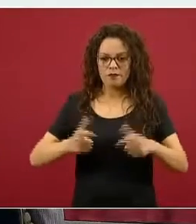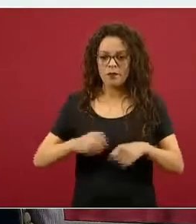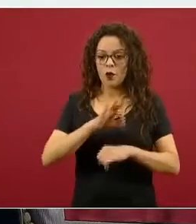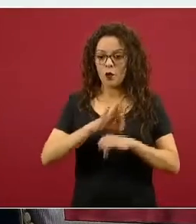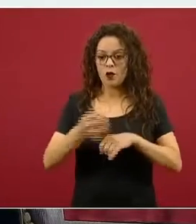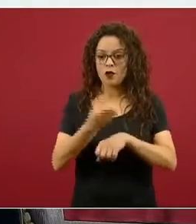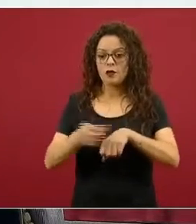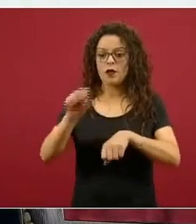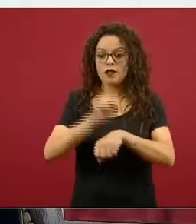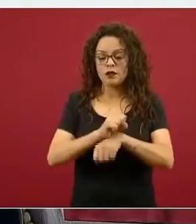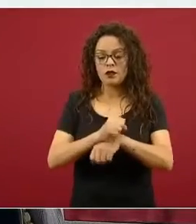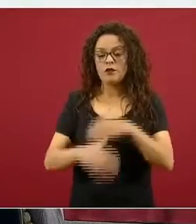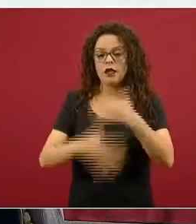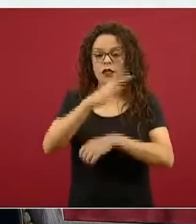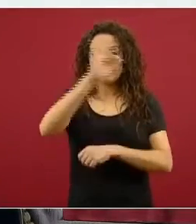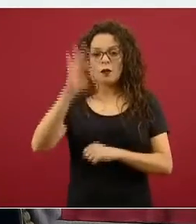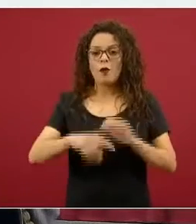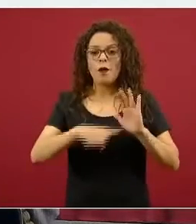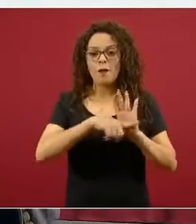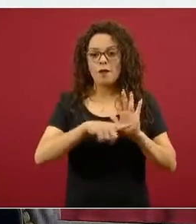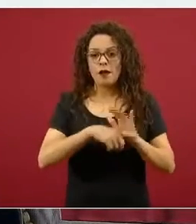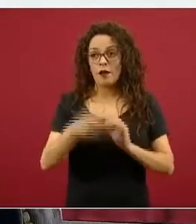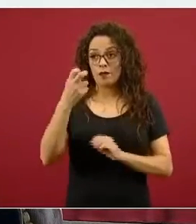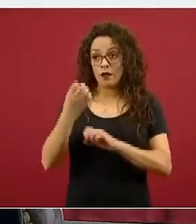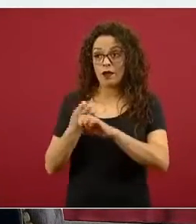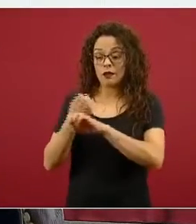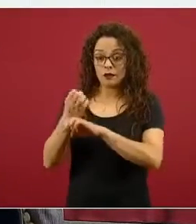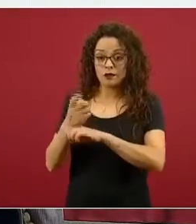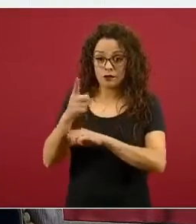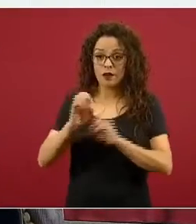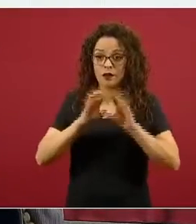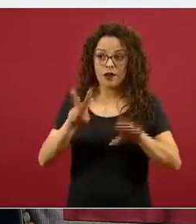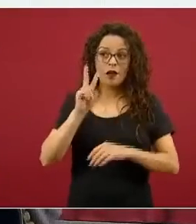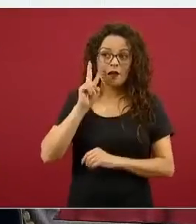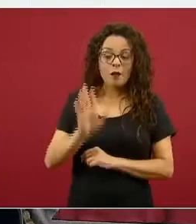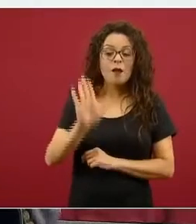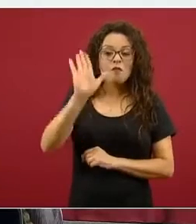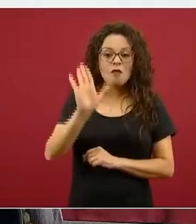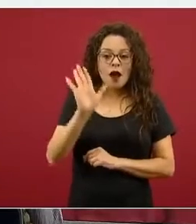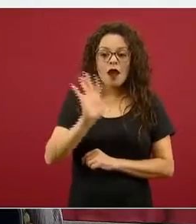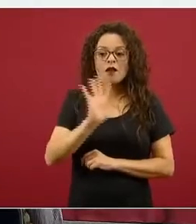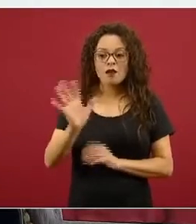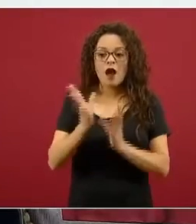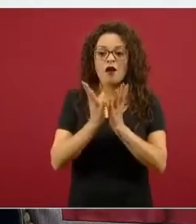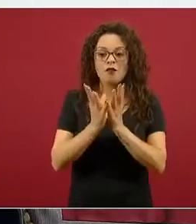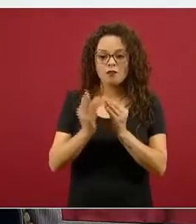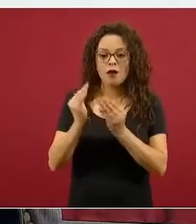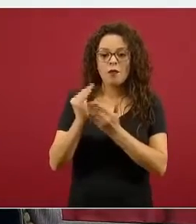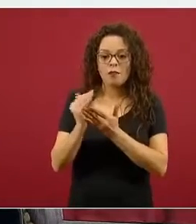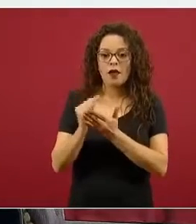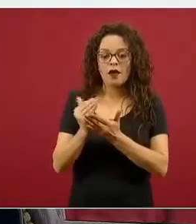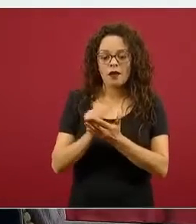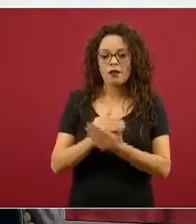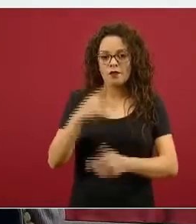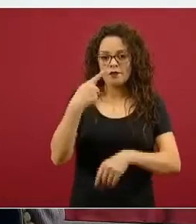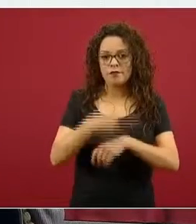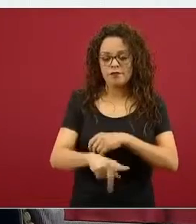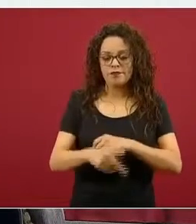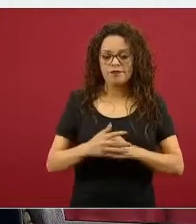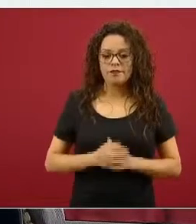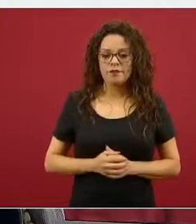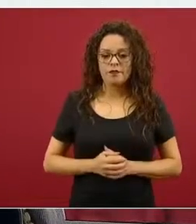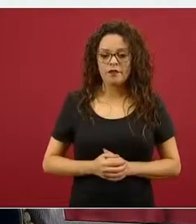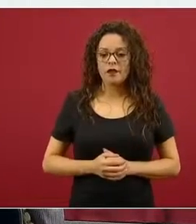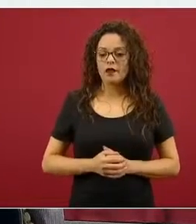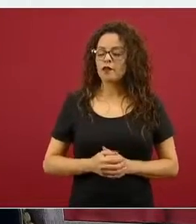menos 15%, por eso estas son de las entidades en donde claramente parece que va disminuyendo cada vez más su riesgo y también